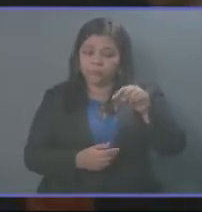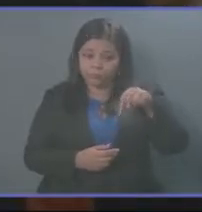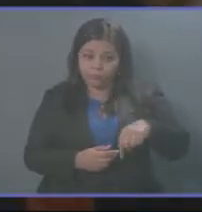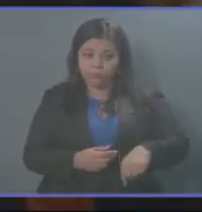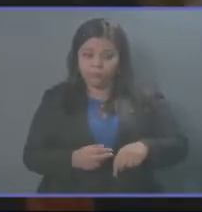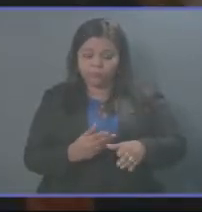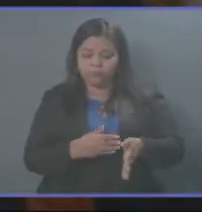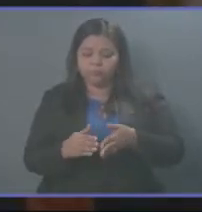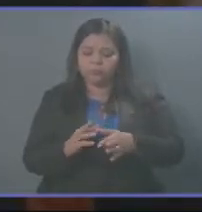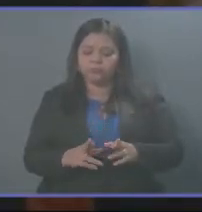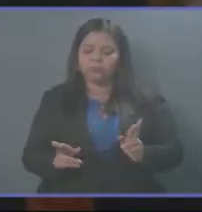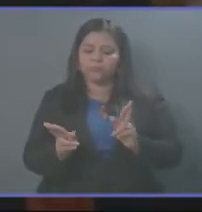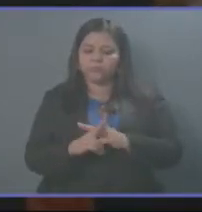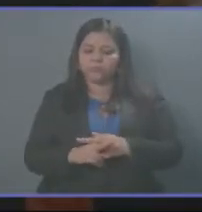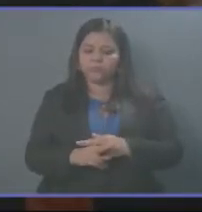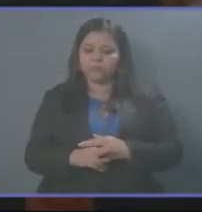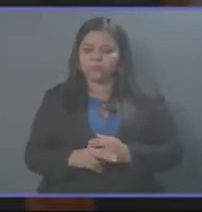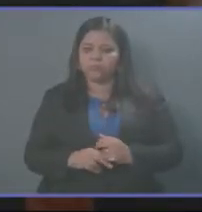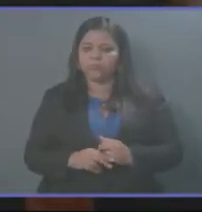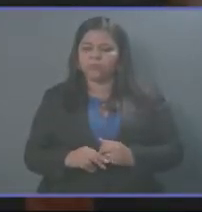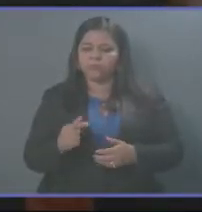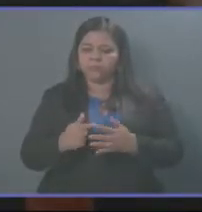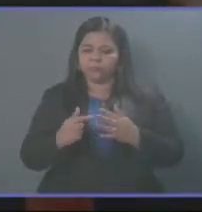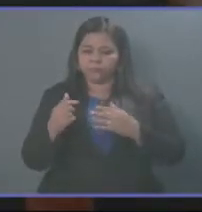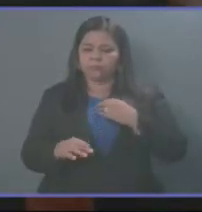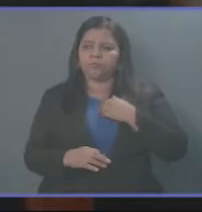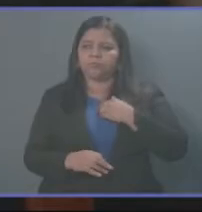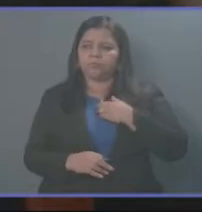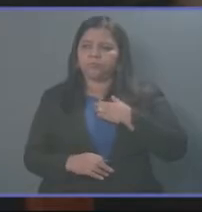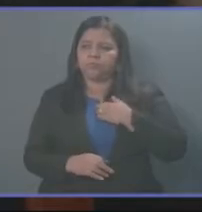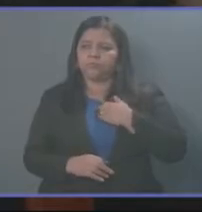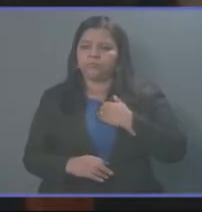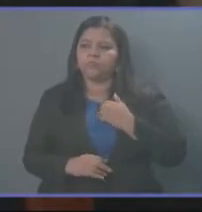la reforma a esta ley transitoria.